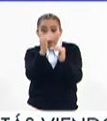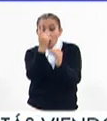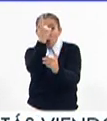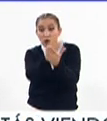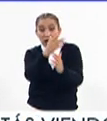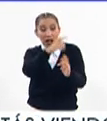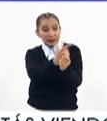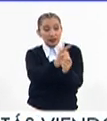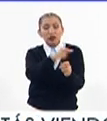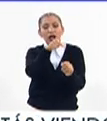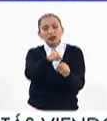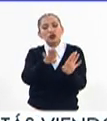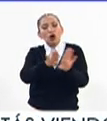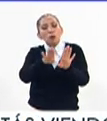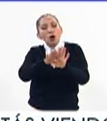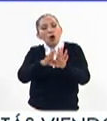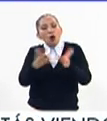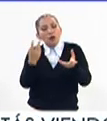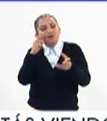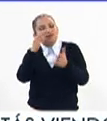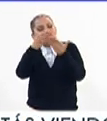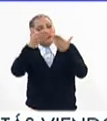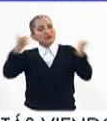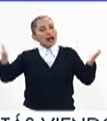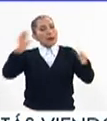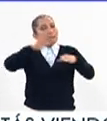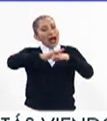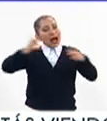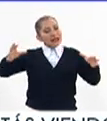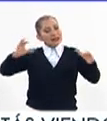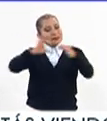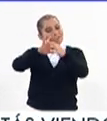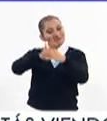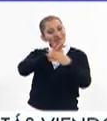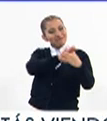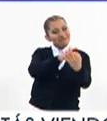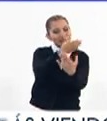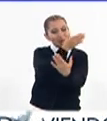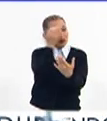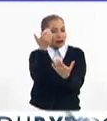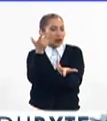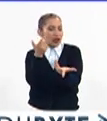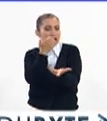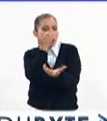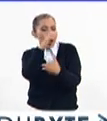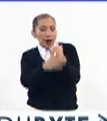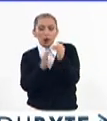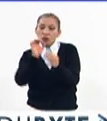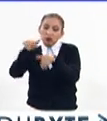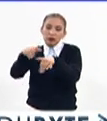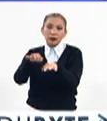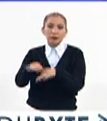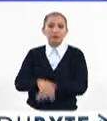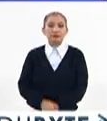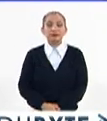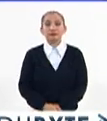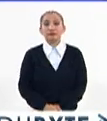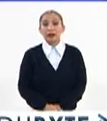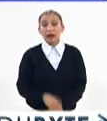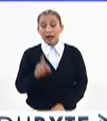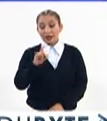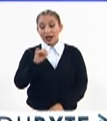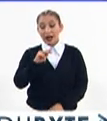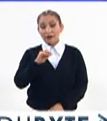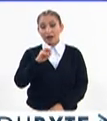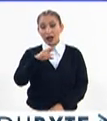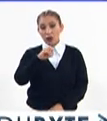limitante, sino más bien es como esta visión de ir más allá de, pues no sé, ¿no? Terminar la escuela y conseguir un empleo. De acuerdo con